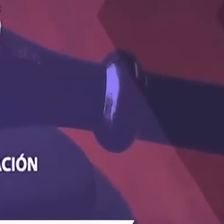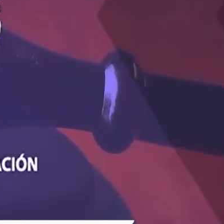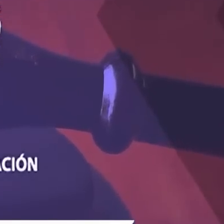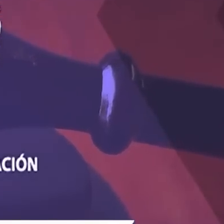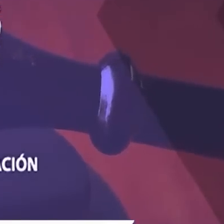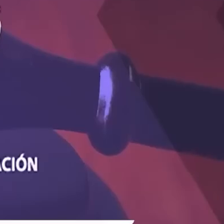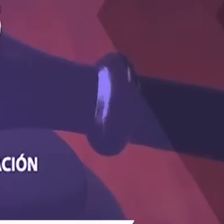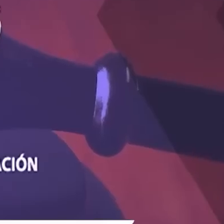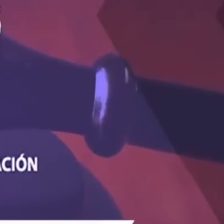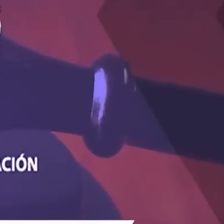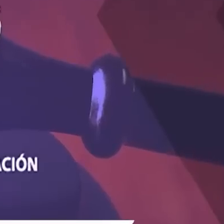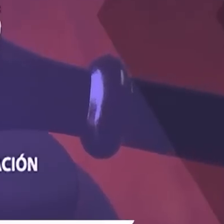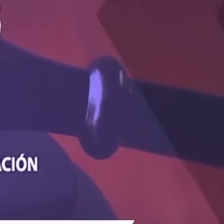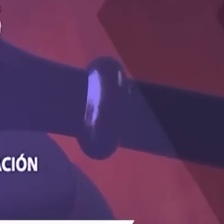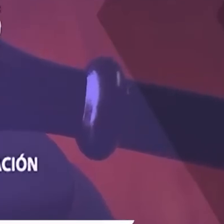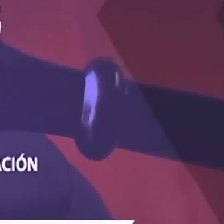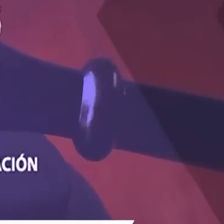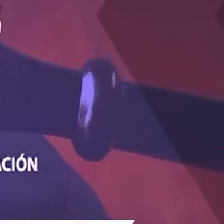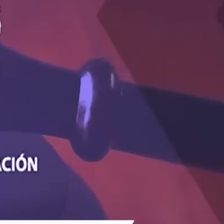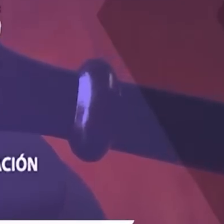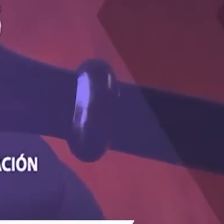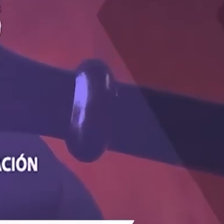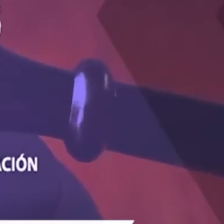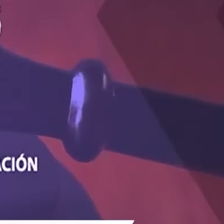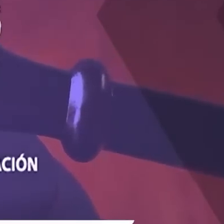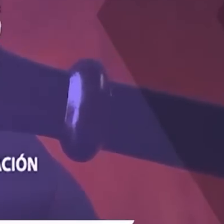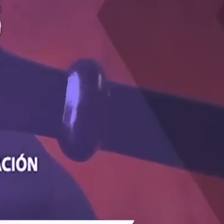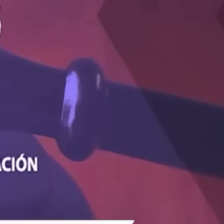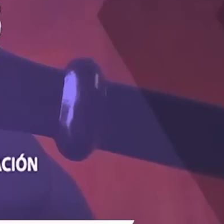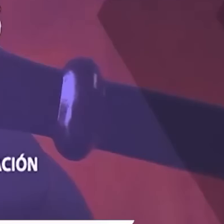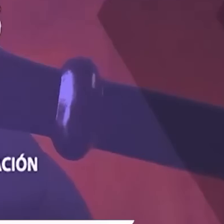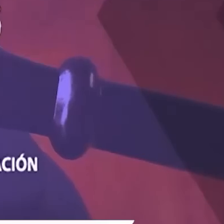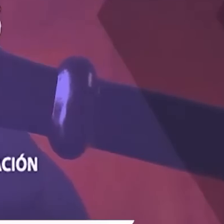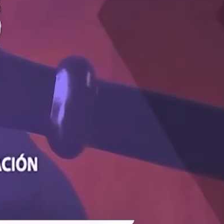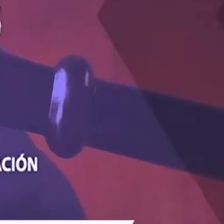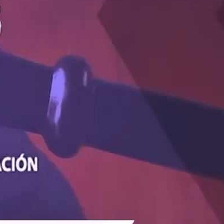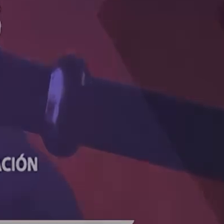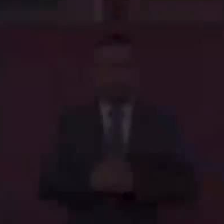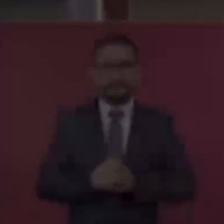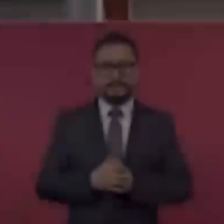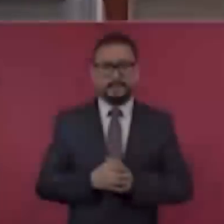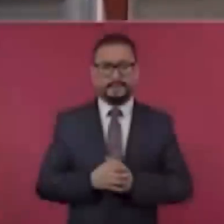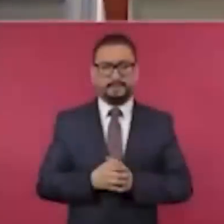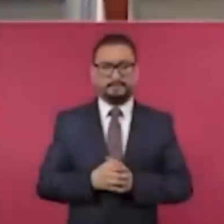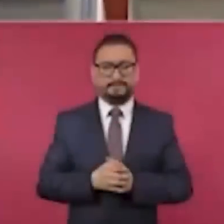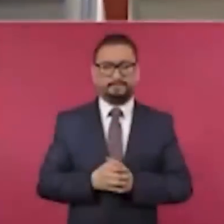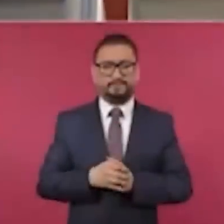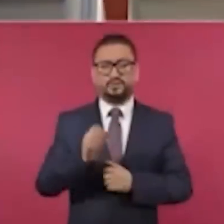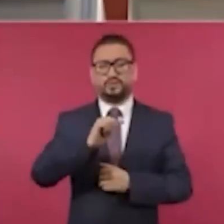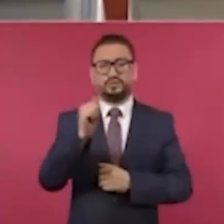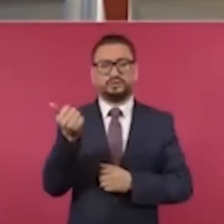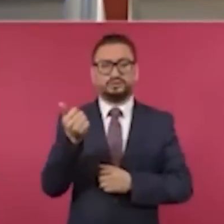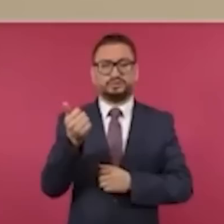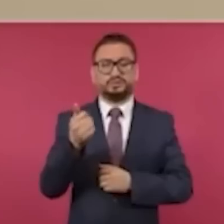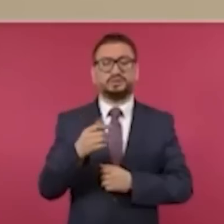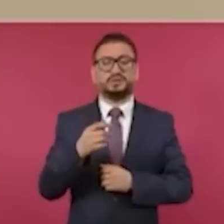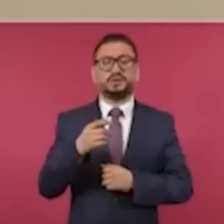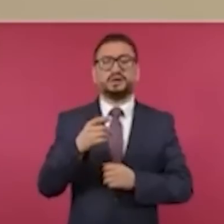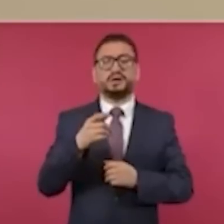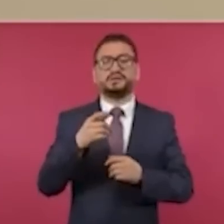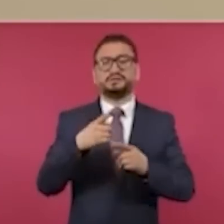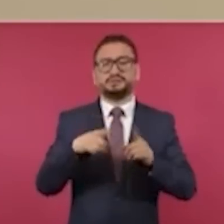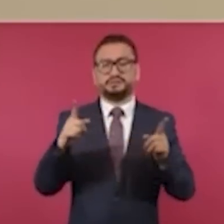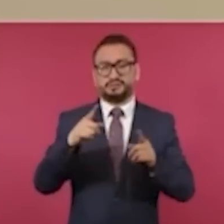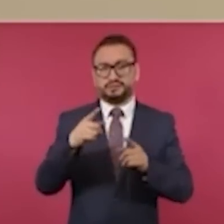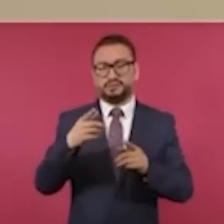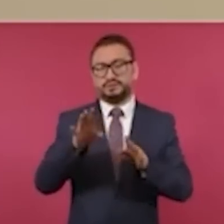Seguridad Pública el 25 de junio de 2024 acerca de esta liberación. Y tenemos este caso en el cambio